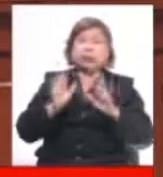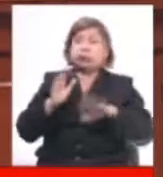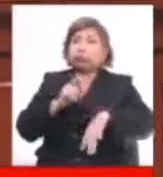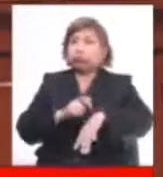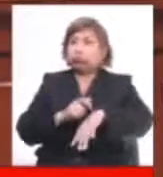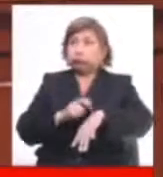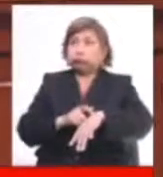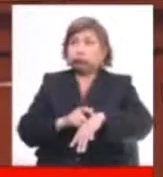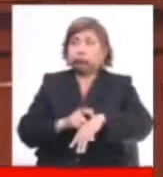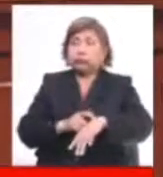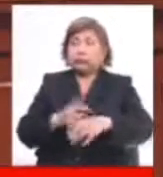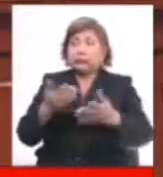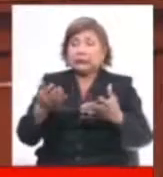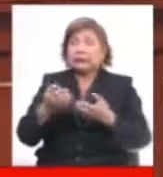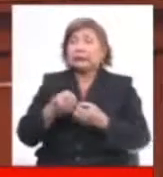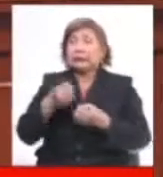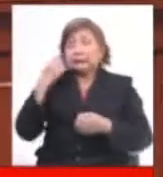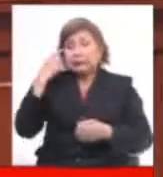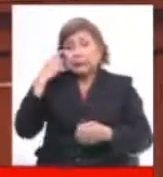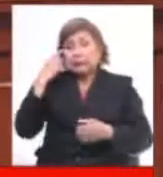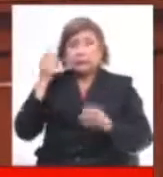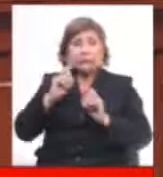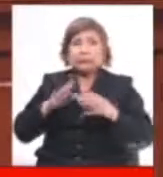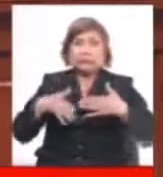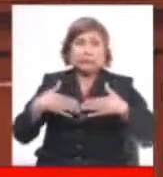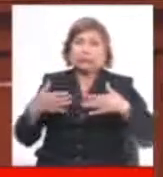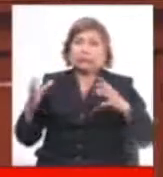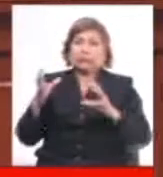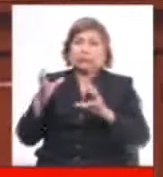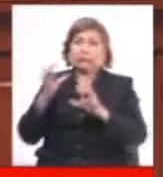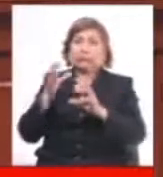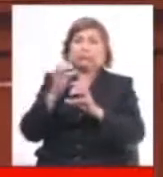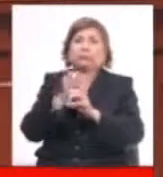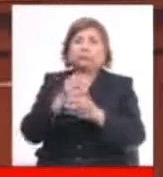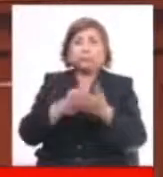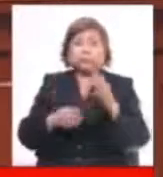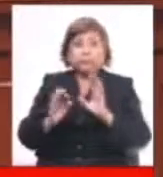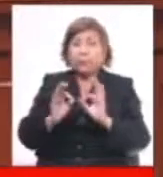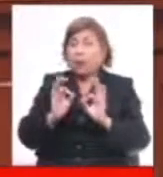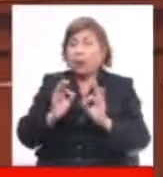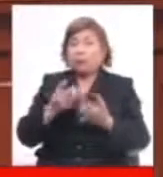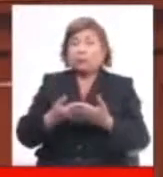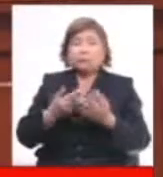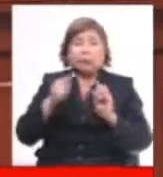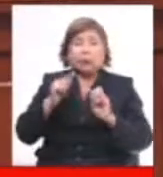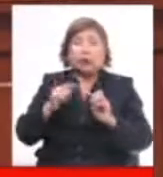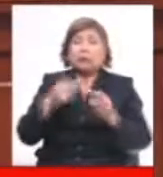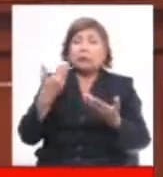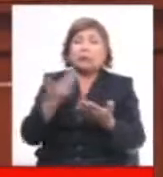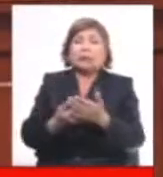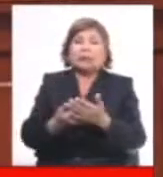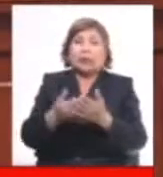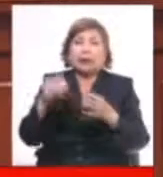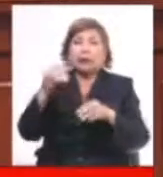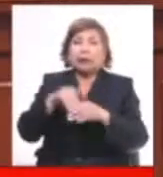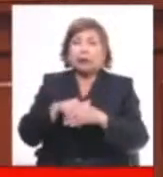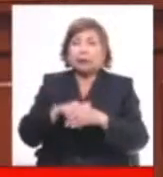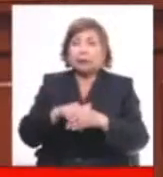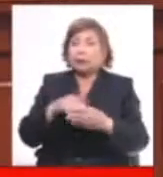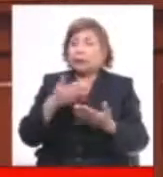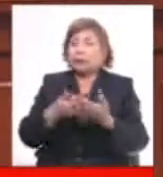momento se consideró que no podía hacerse ajuste alguno, pues ello conllevaría a que la votación